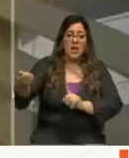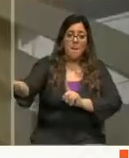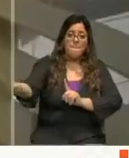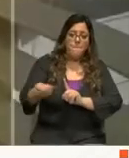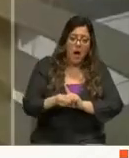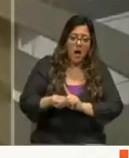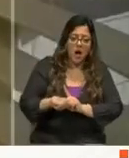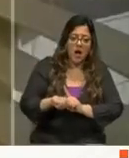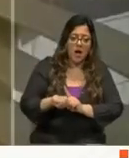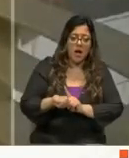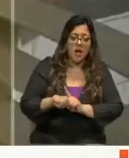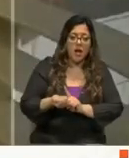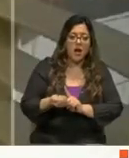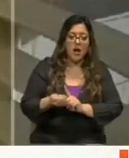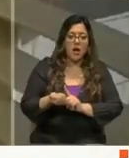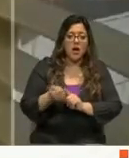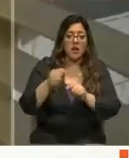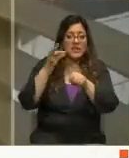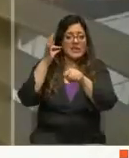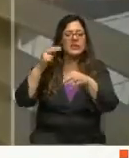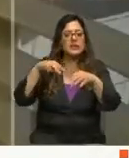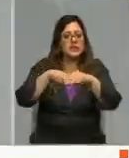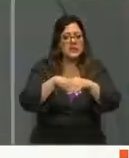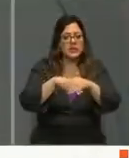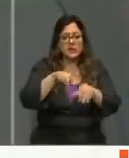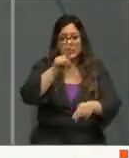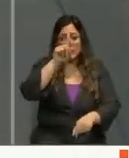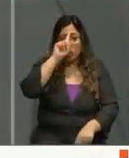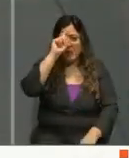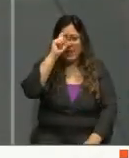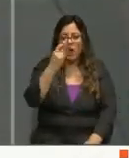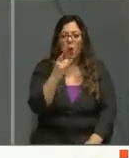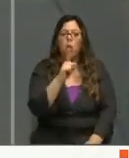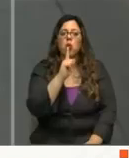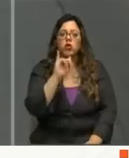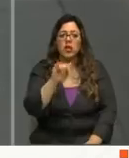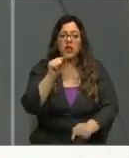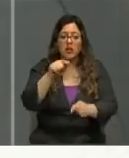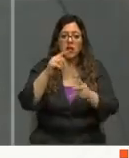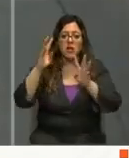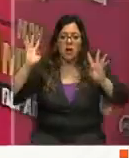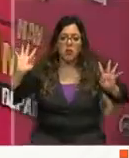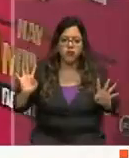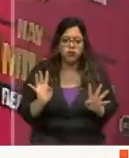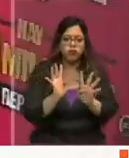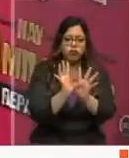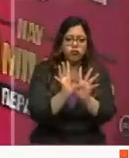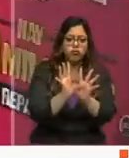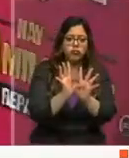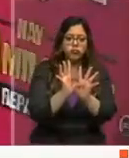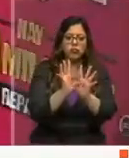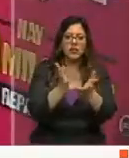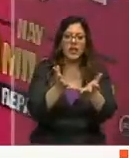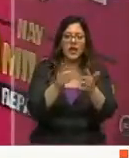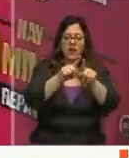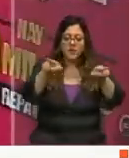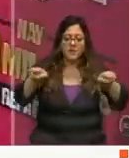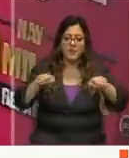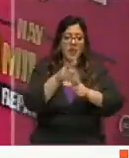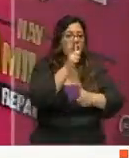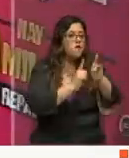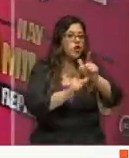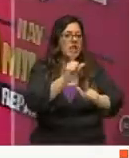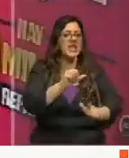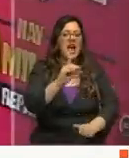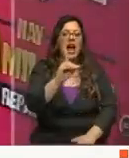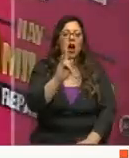ante el turbo la dejó internada en la uti así ingresaron a la botillería los duartes de Concepción Eva de